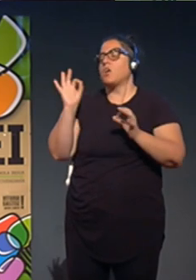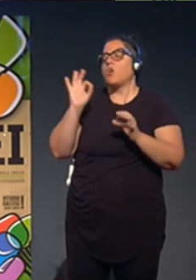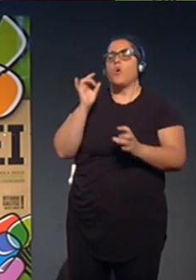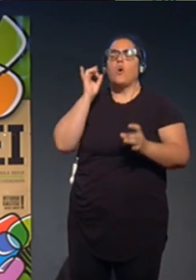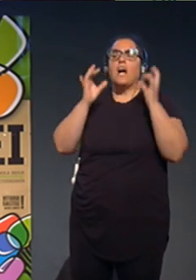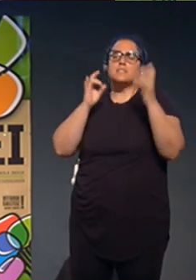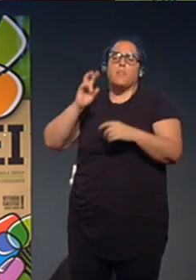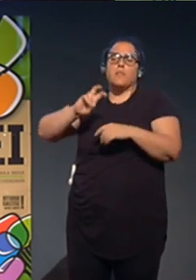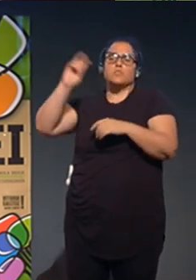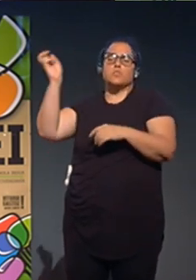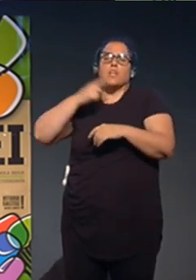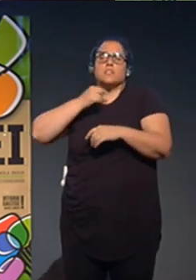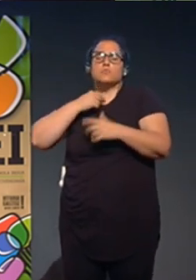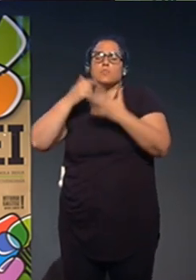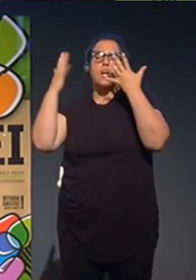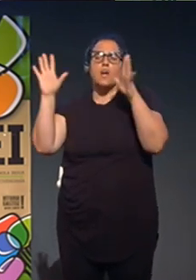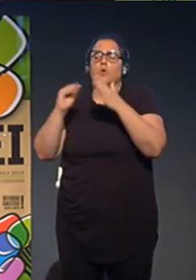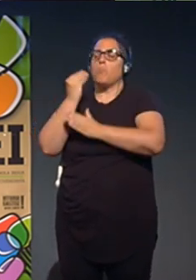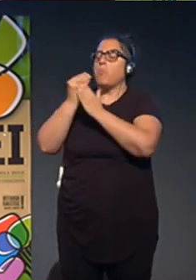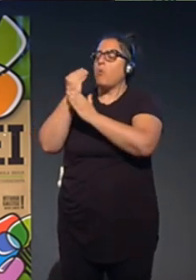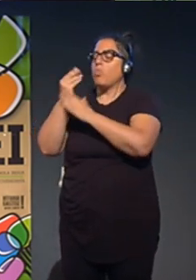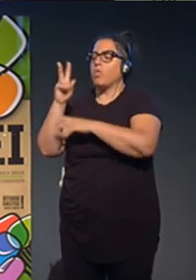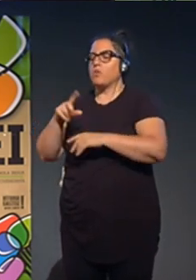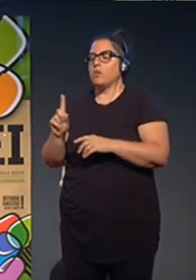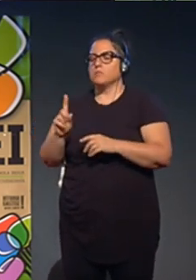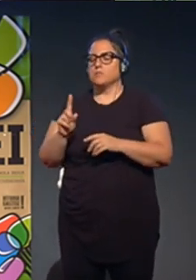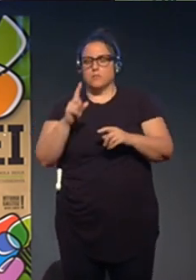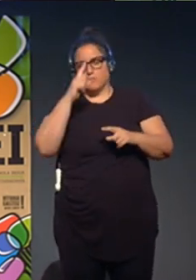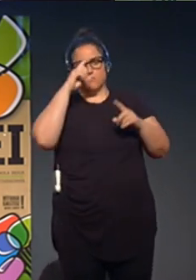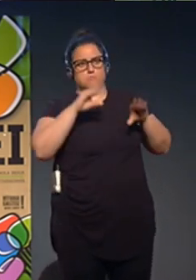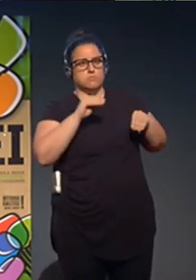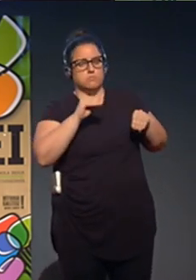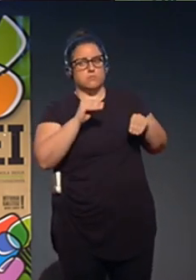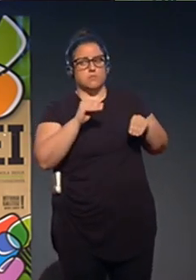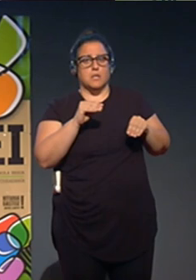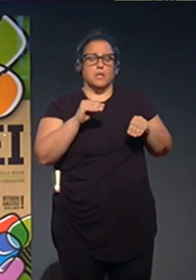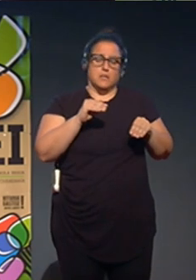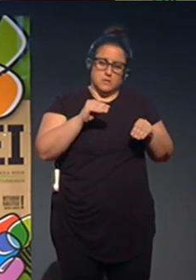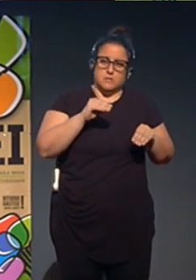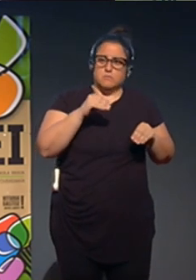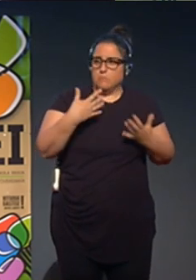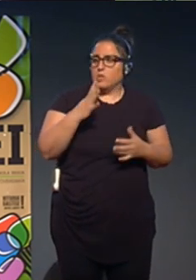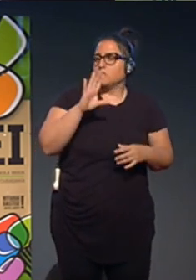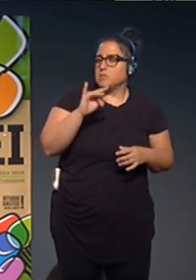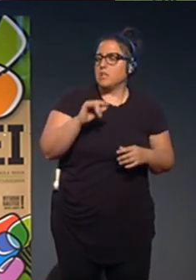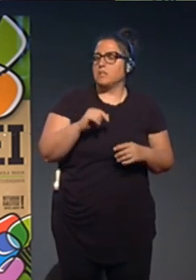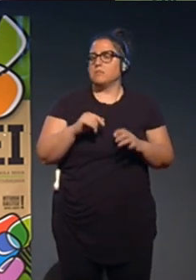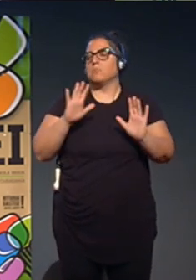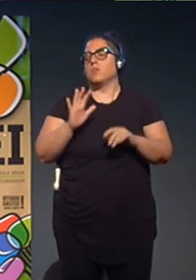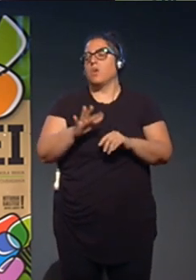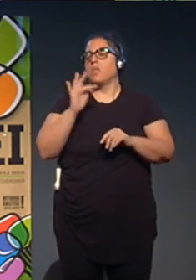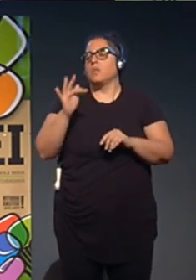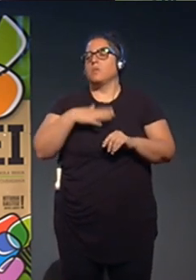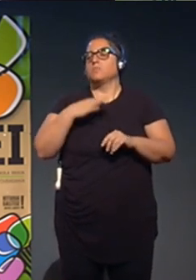actividades que te gustan aunque no sean productivas y el otro se quedó un poco parado bueno eso también Pero además Ahora